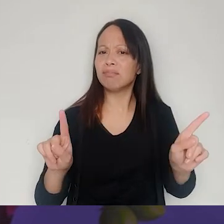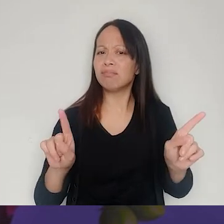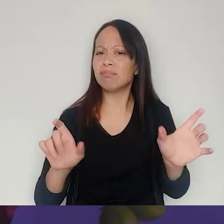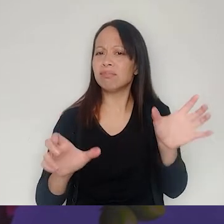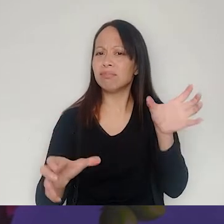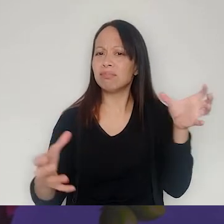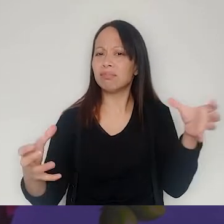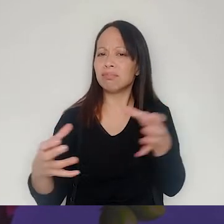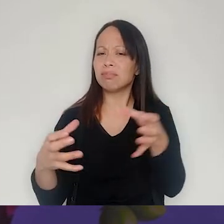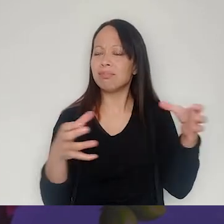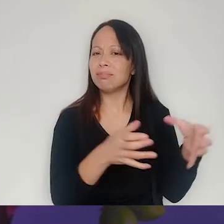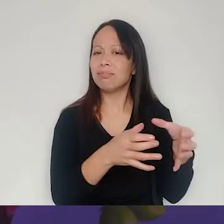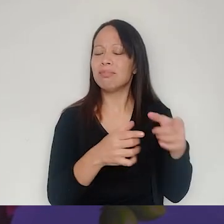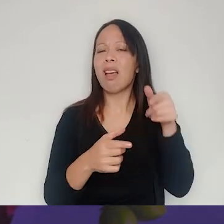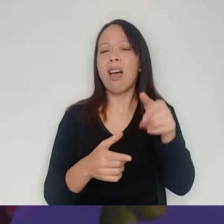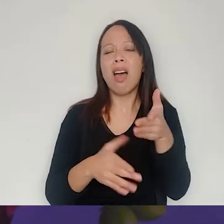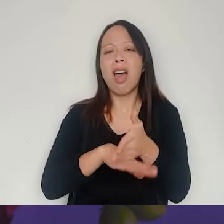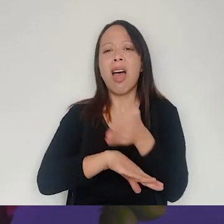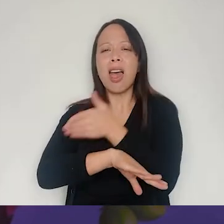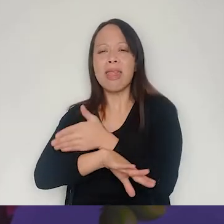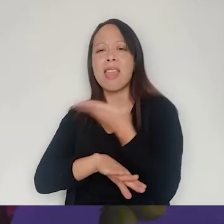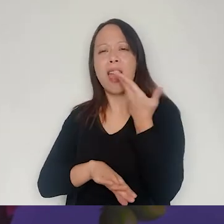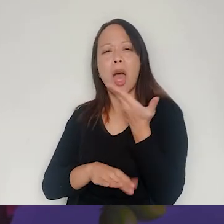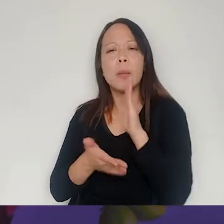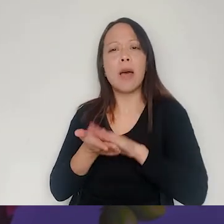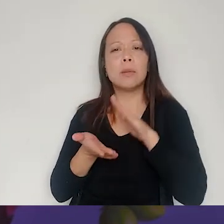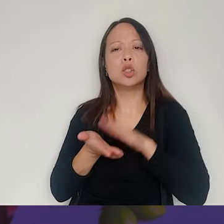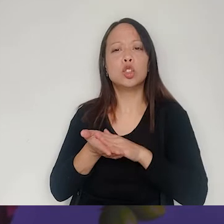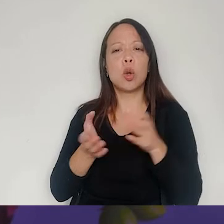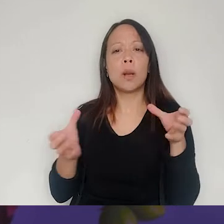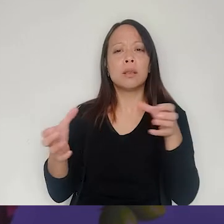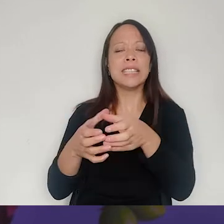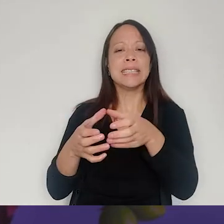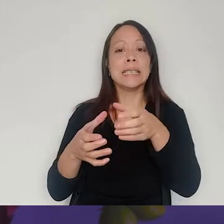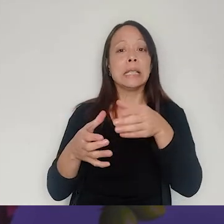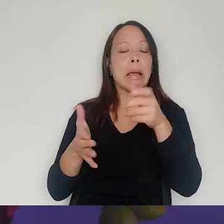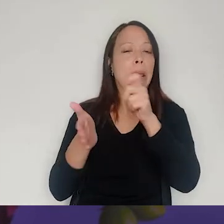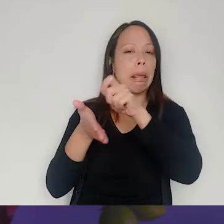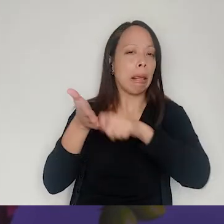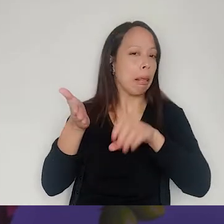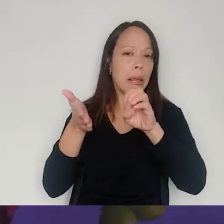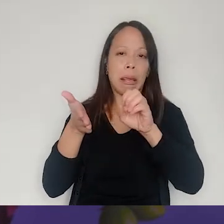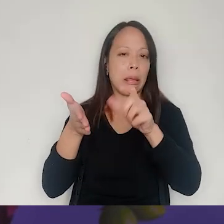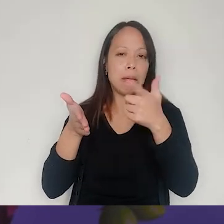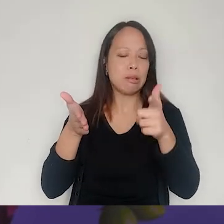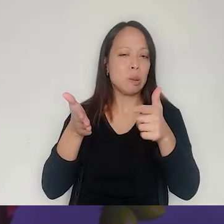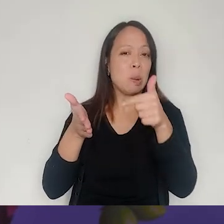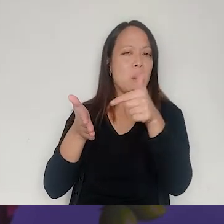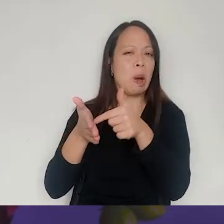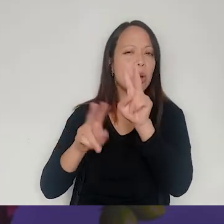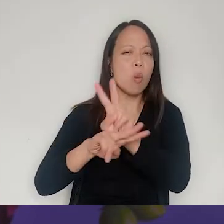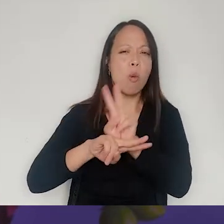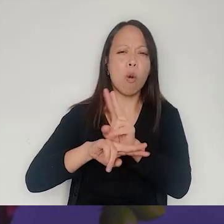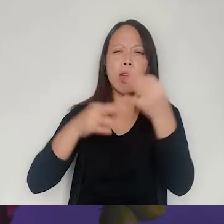muy probablemente a que, como se adelantaba con anterioridad, los casos sin diagnóstico sean casos más graves, que requieren más atención y que requieren más